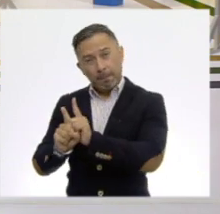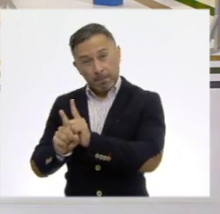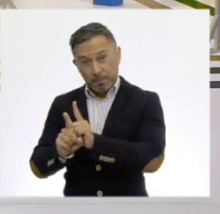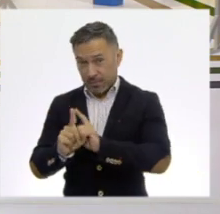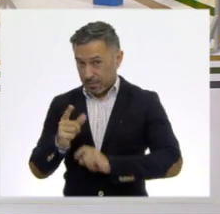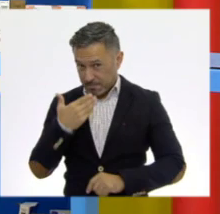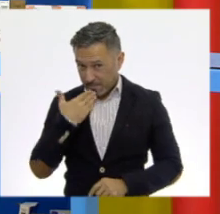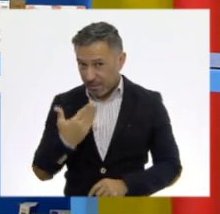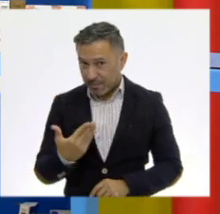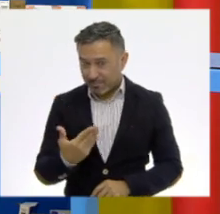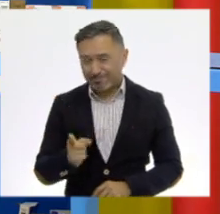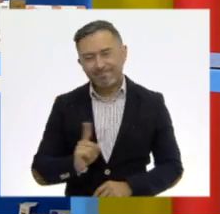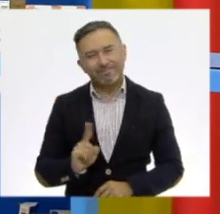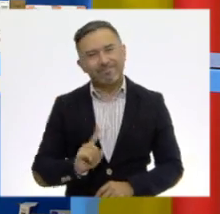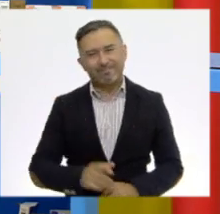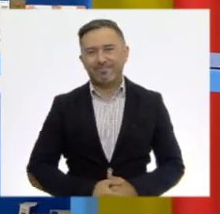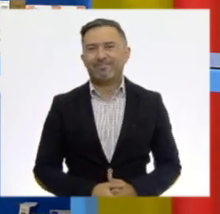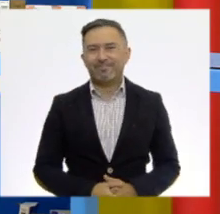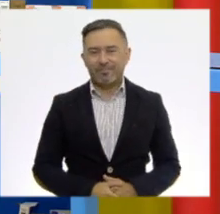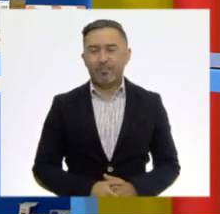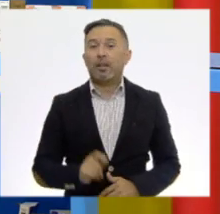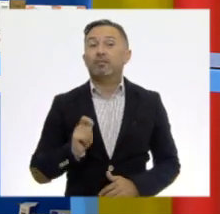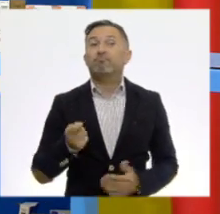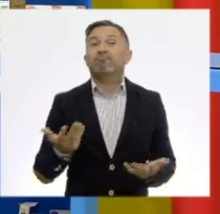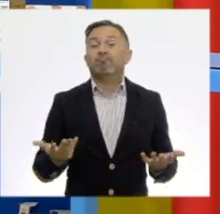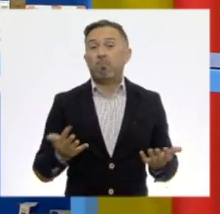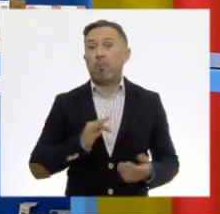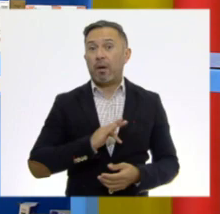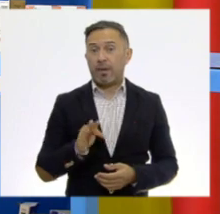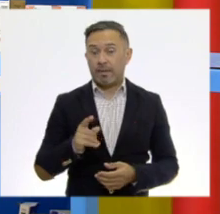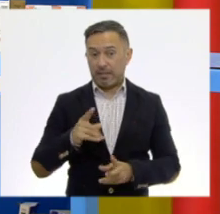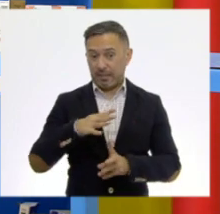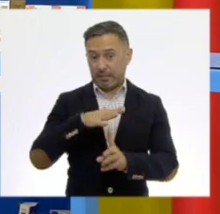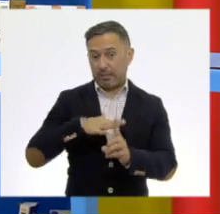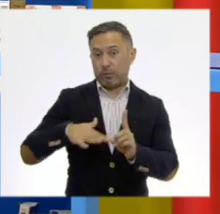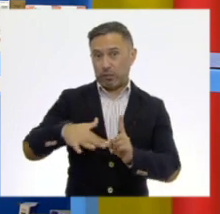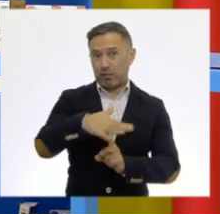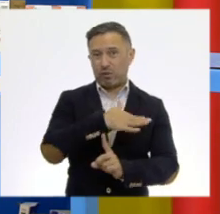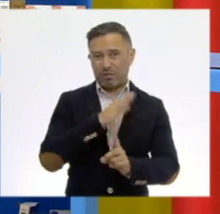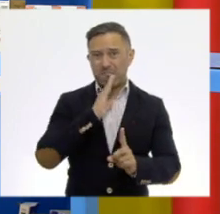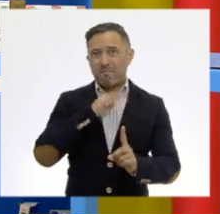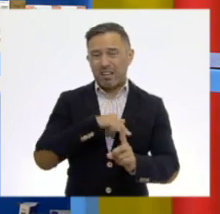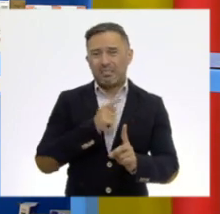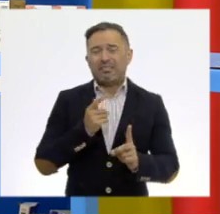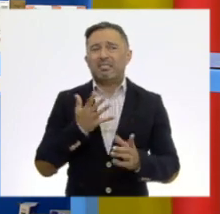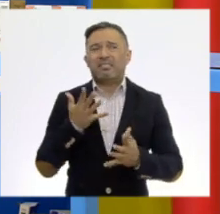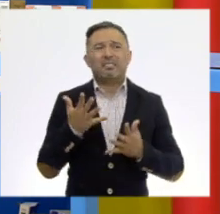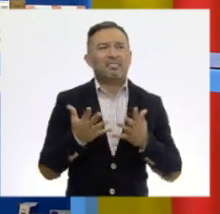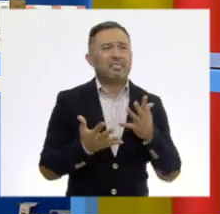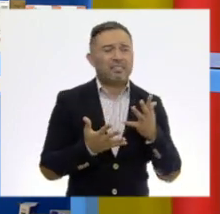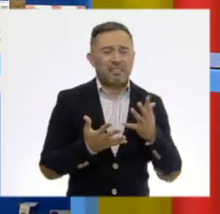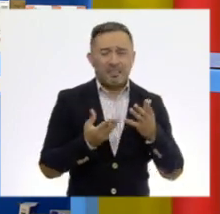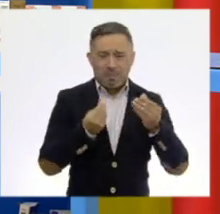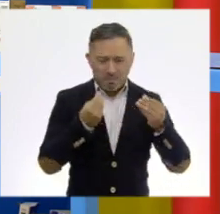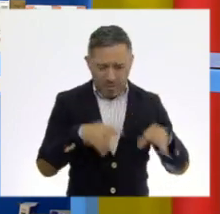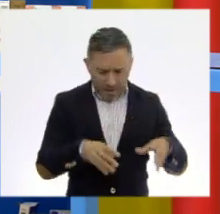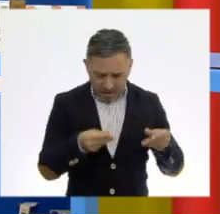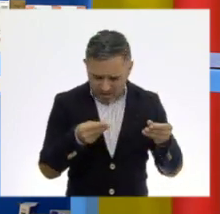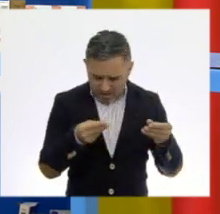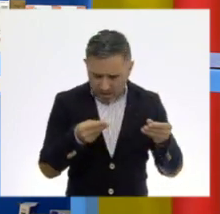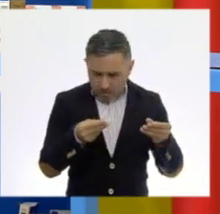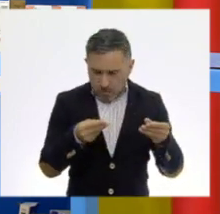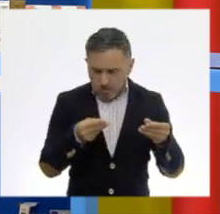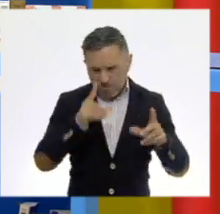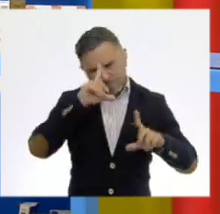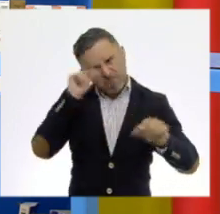además de vivir toda la misma situación que ya tuviste que atravesar, ahora te vas a enfrentar a nuevas consecuencias que no